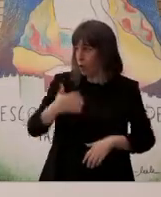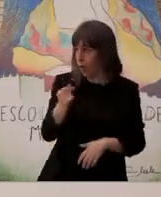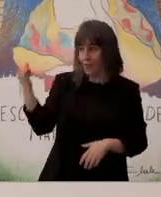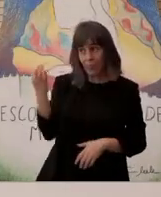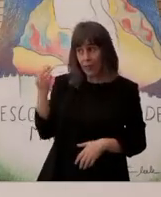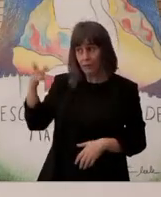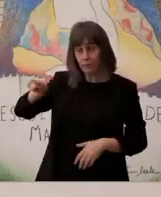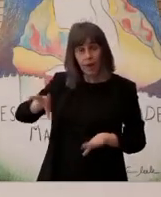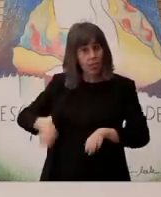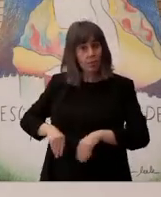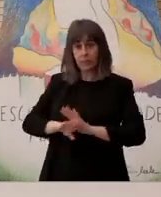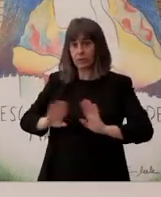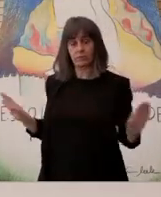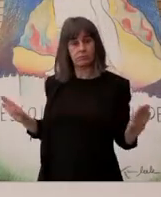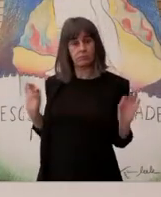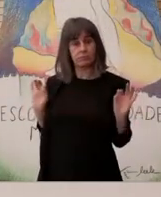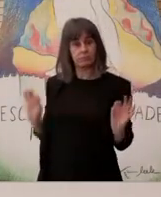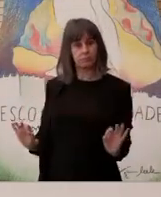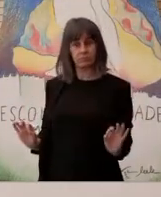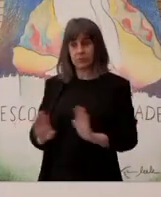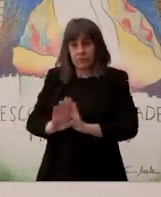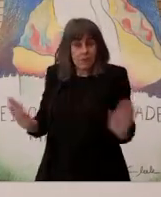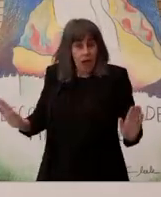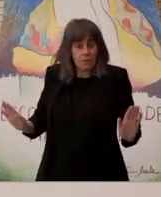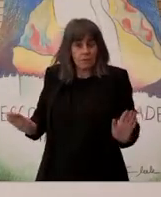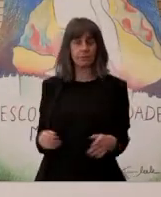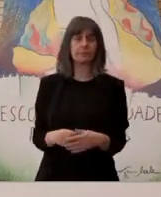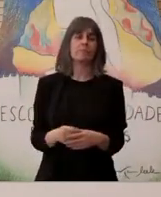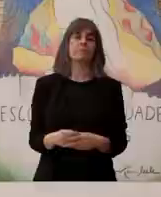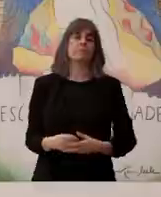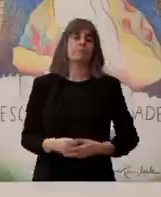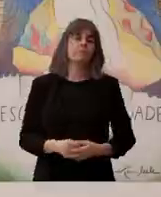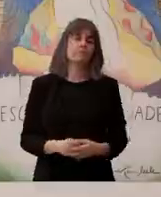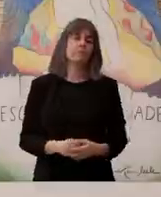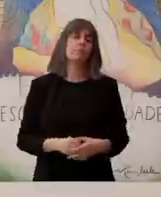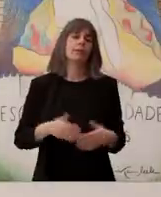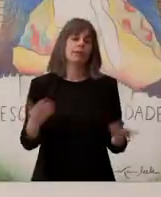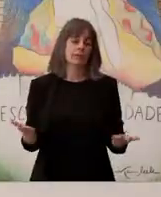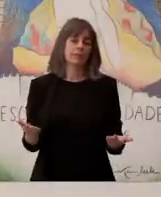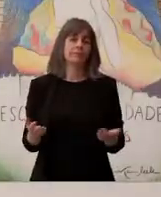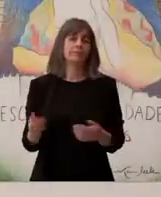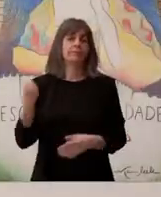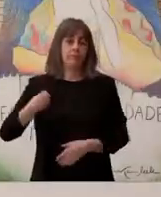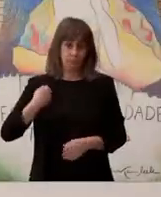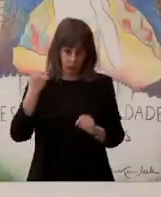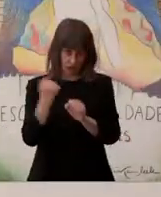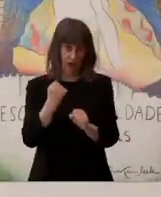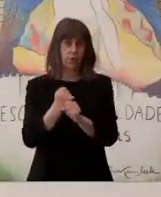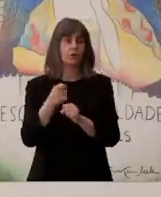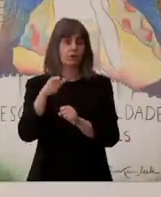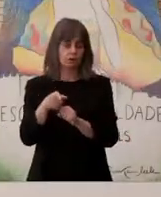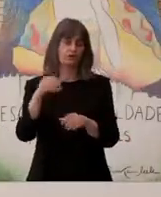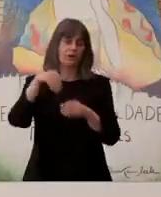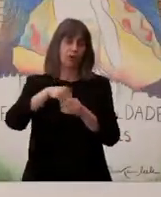el tiempo que hay que ir pero ya está está feito no entonces Bueno pues aparte de este traballo no